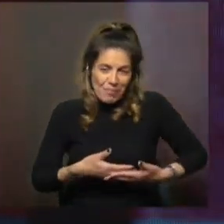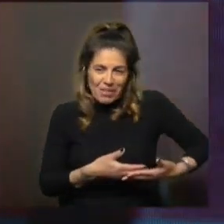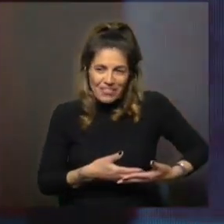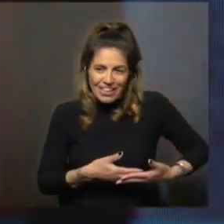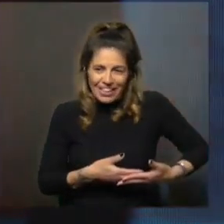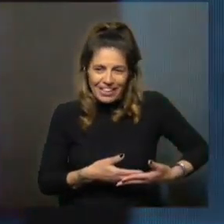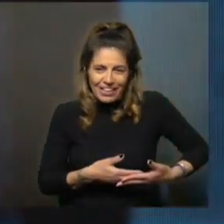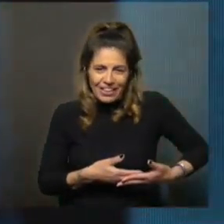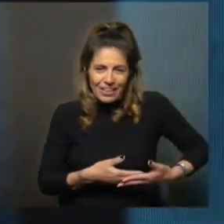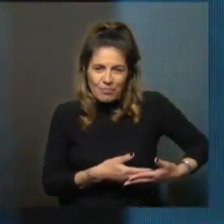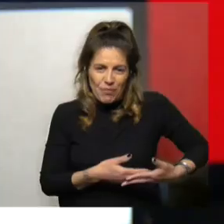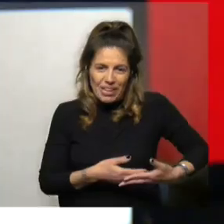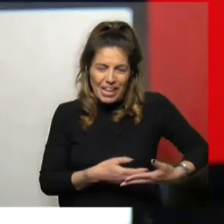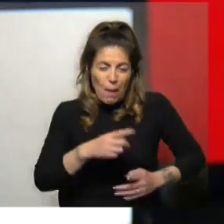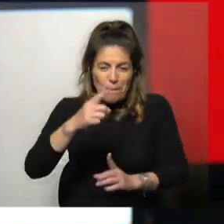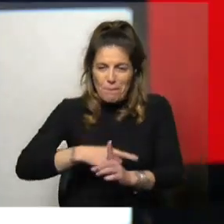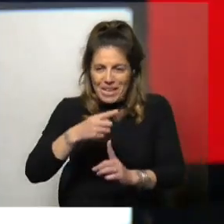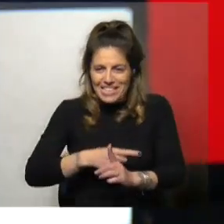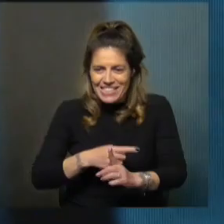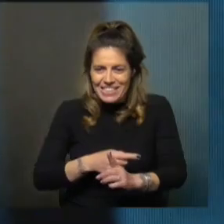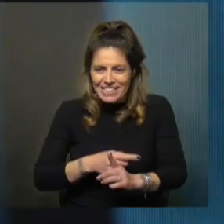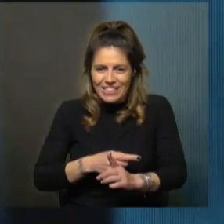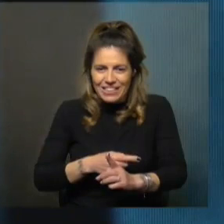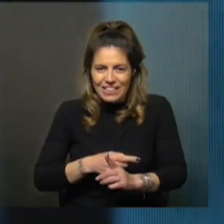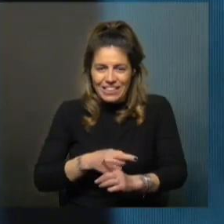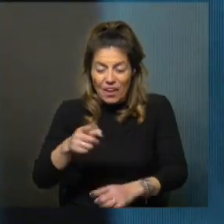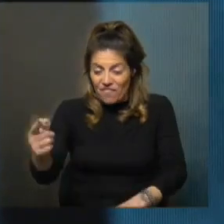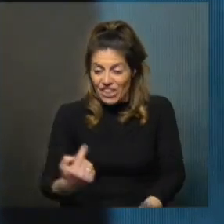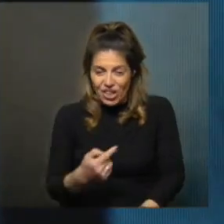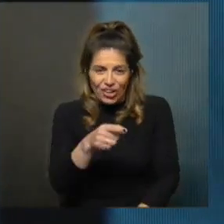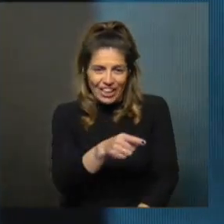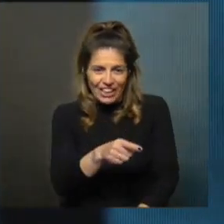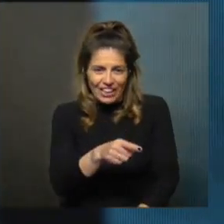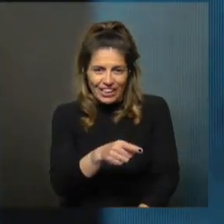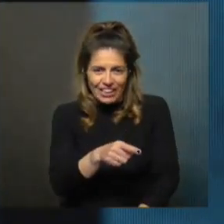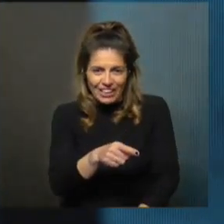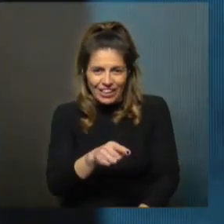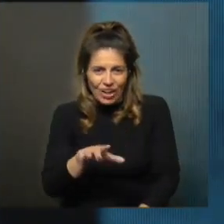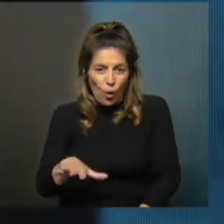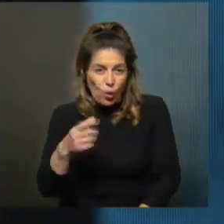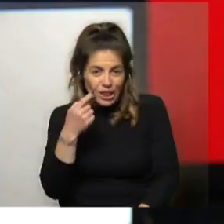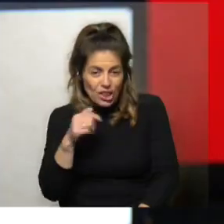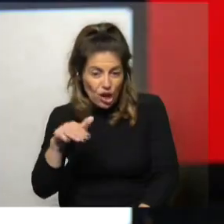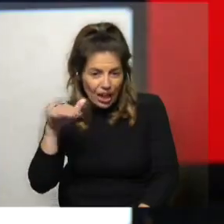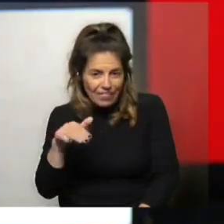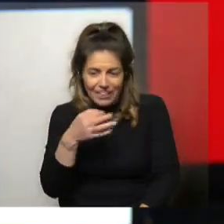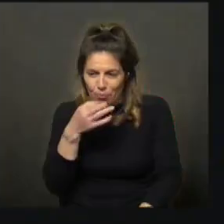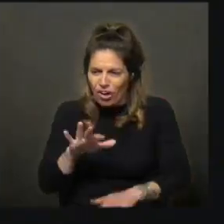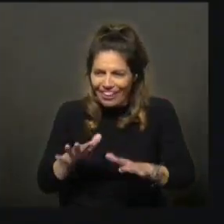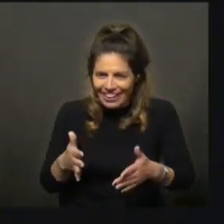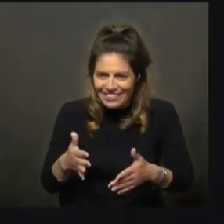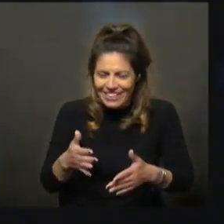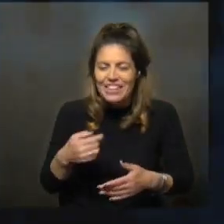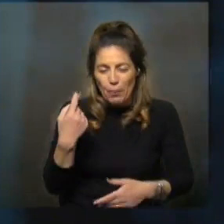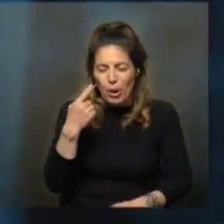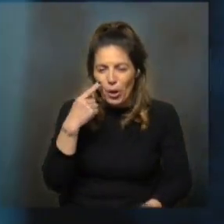beb de meses de apenas unos meses apareció y dijimos esto Qué es hasta que después veo a tu madre que